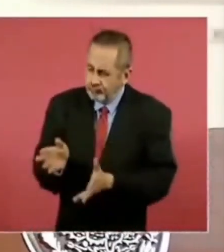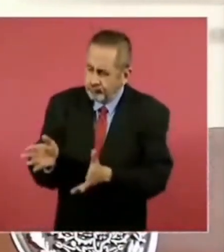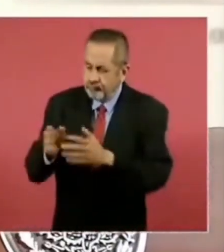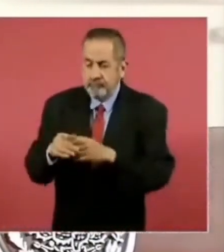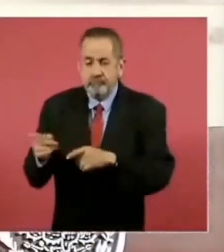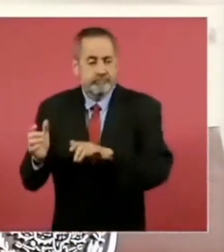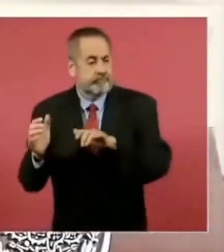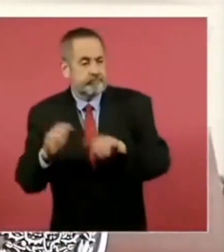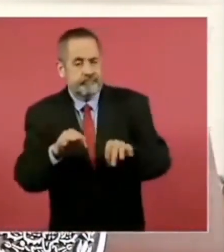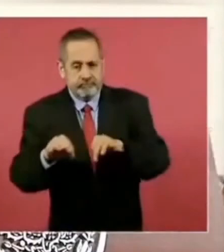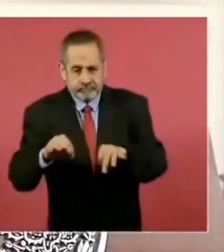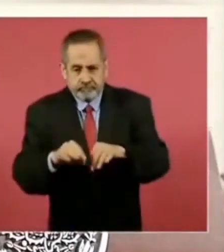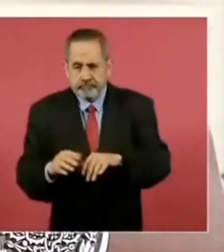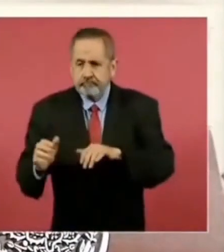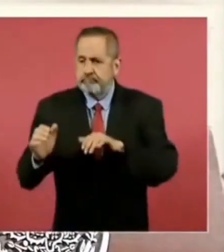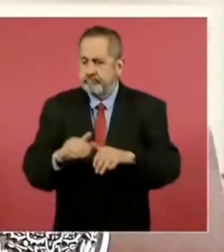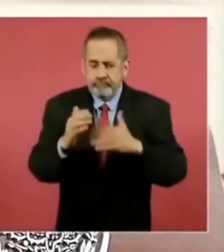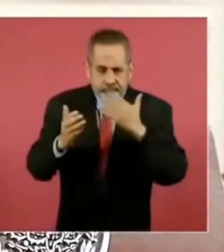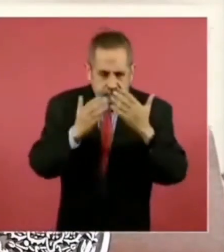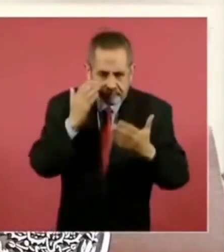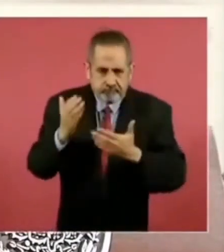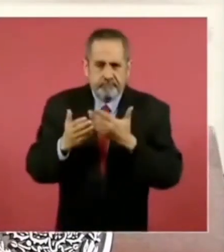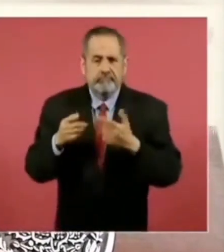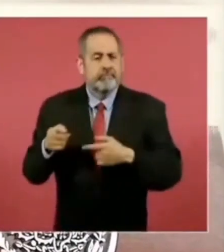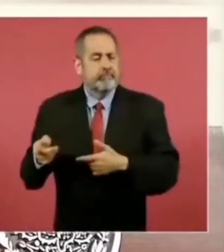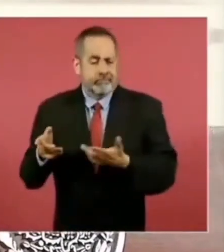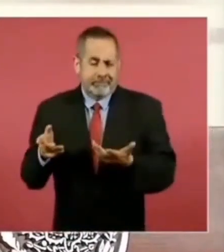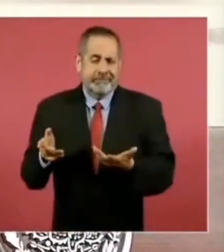trabajo, tengan posibilidad de estudio,